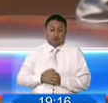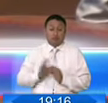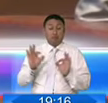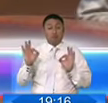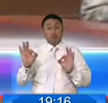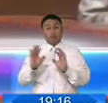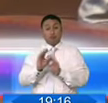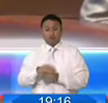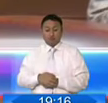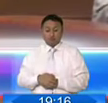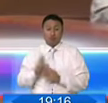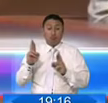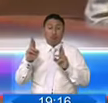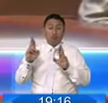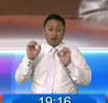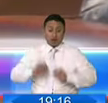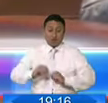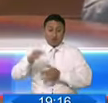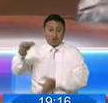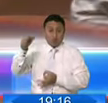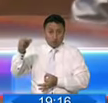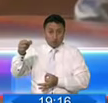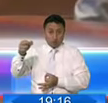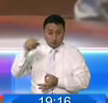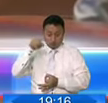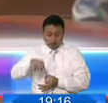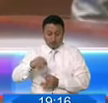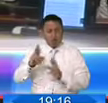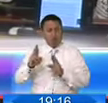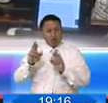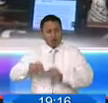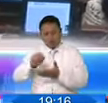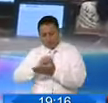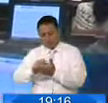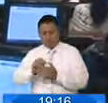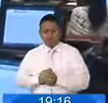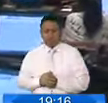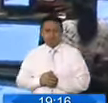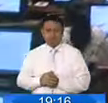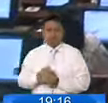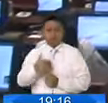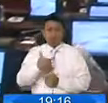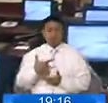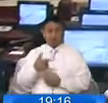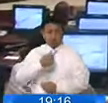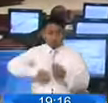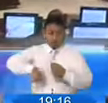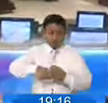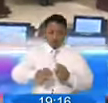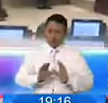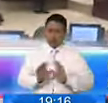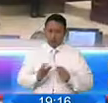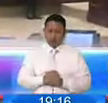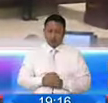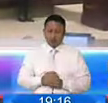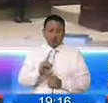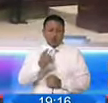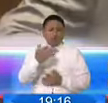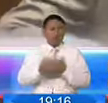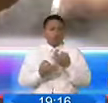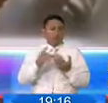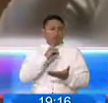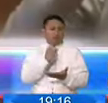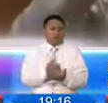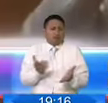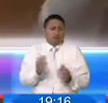encuentren en los documentos reservados que nos entregaron a nosotros que no buscan venganza que buscan verdad y justicia aseguraban